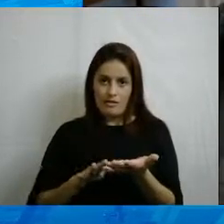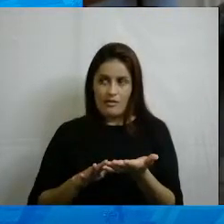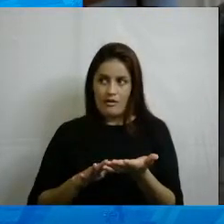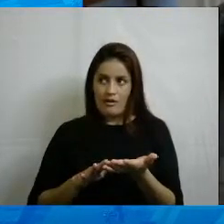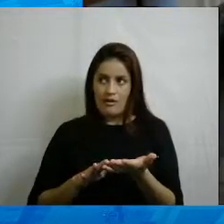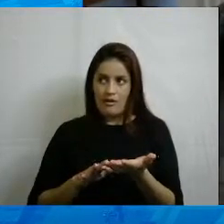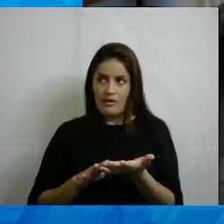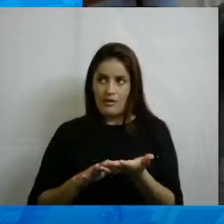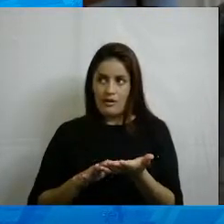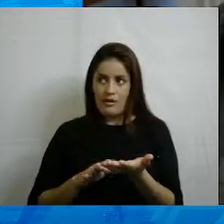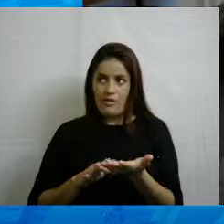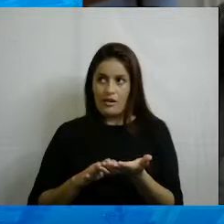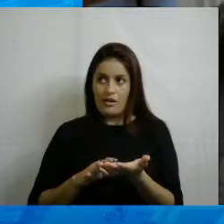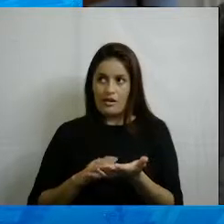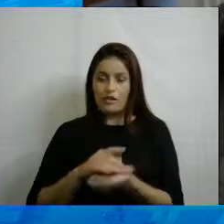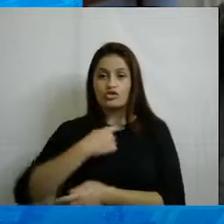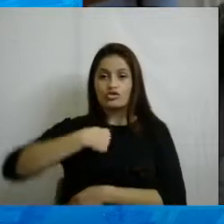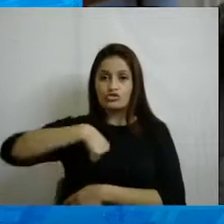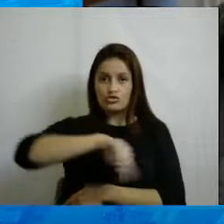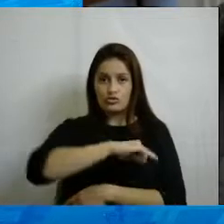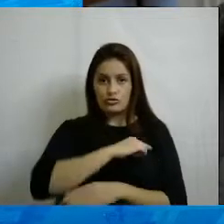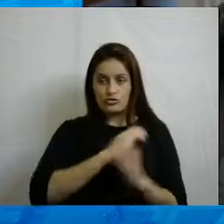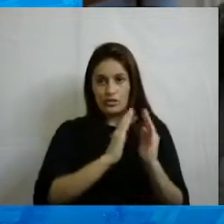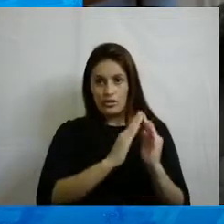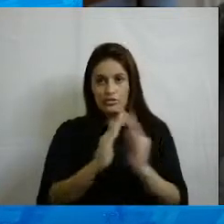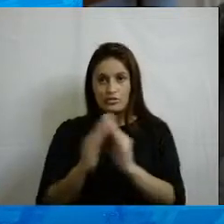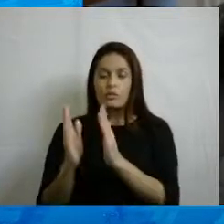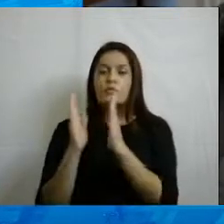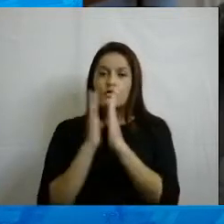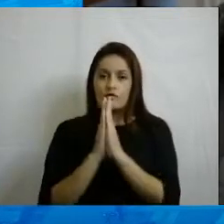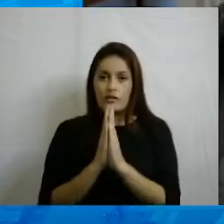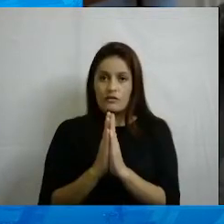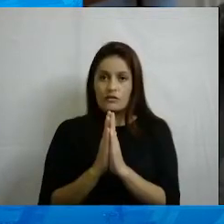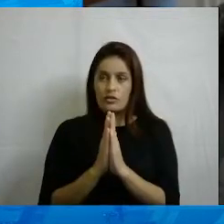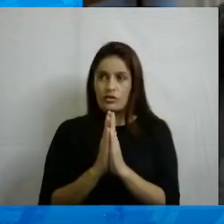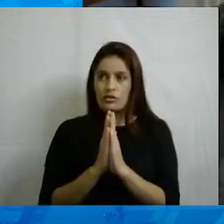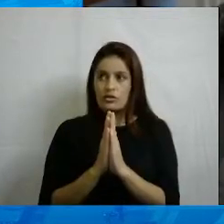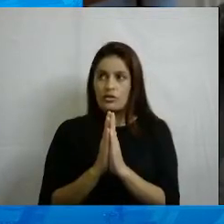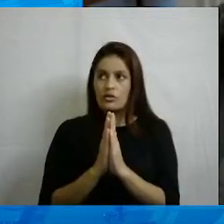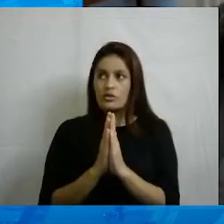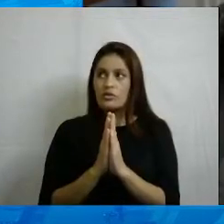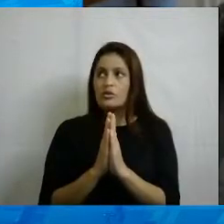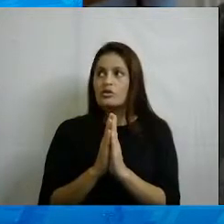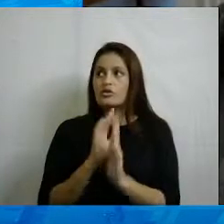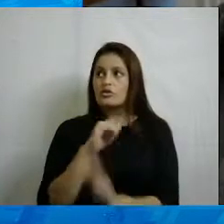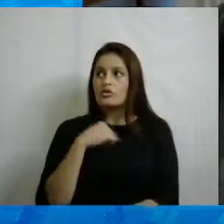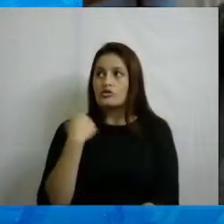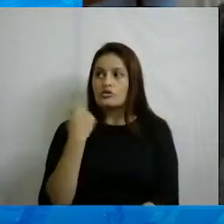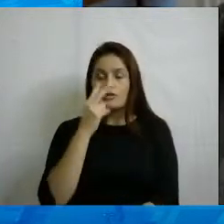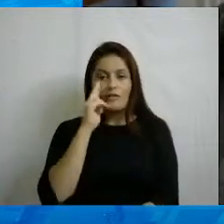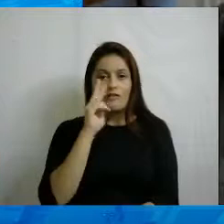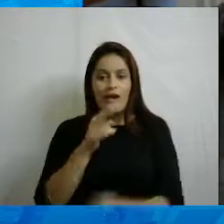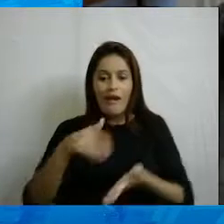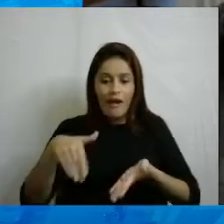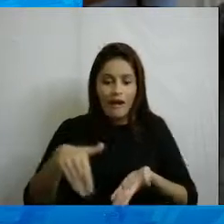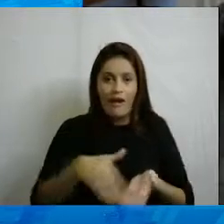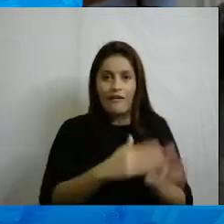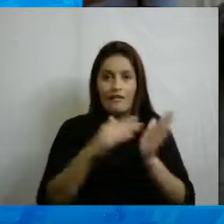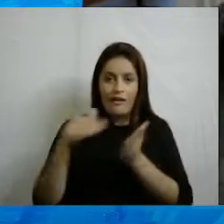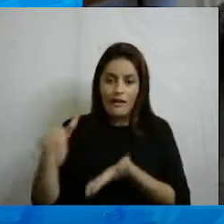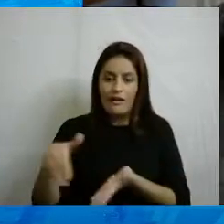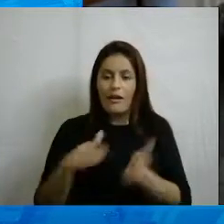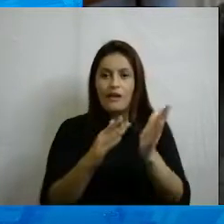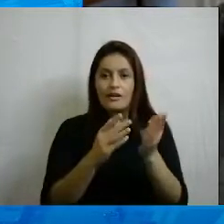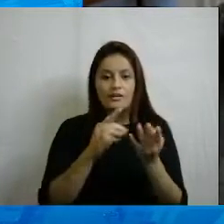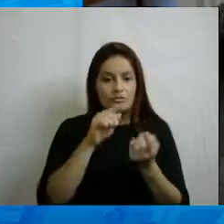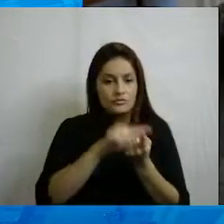de nuestra población, por favor. Para nosotros poder ir viendo calle por calle, pasaje por